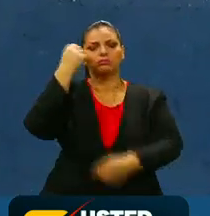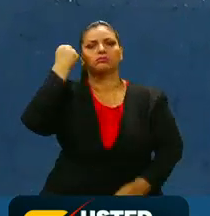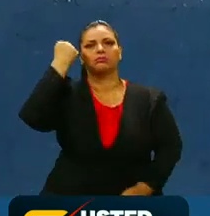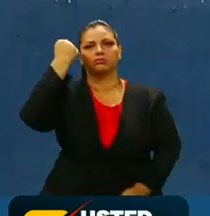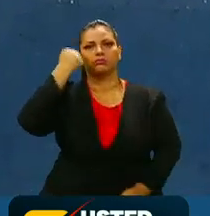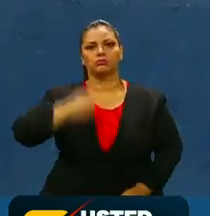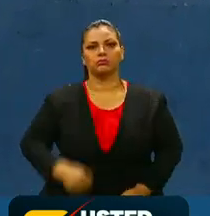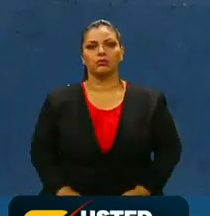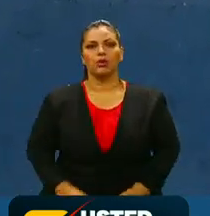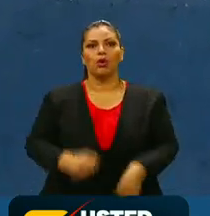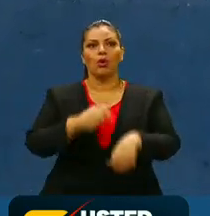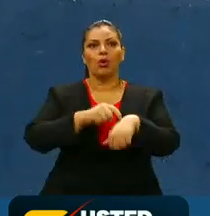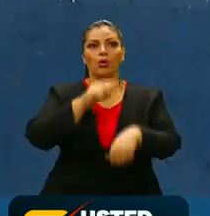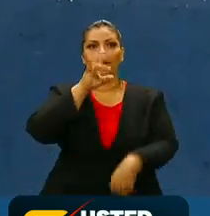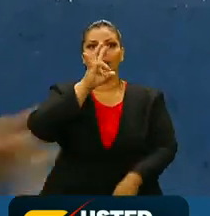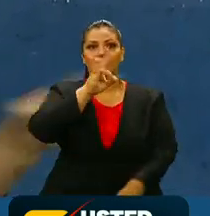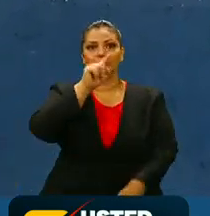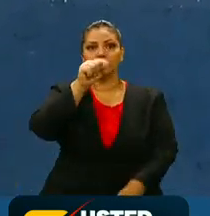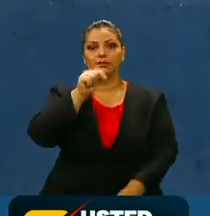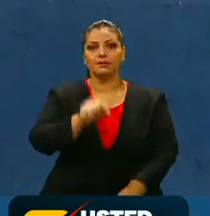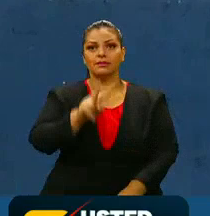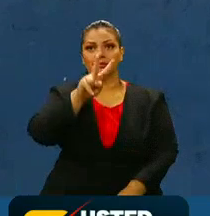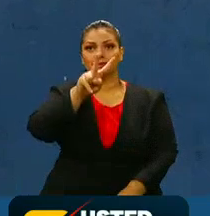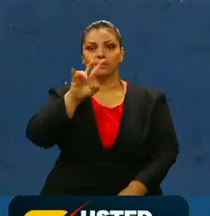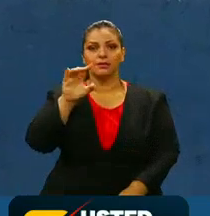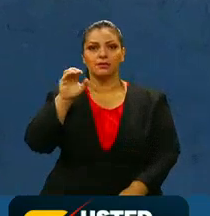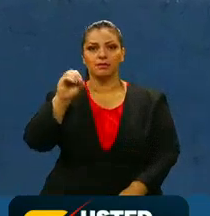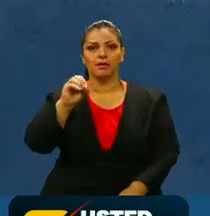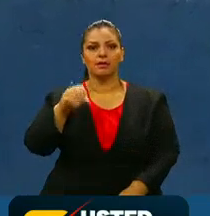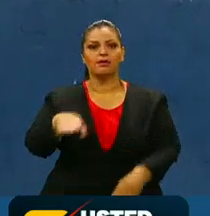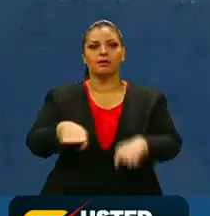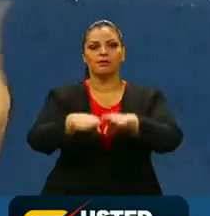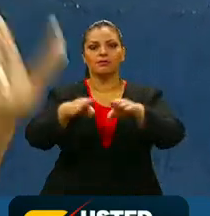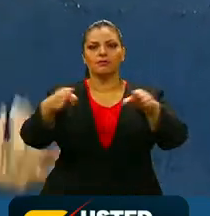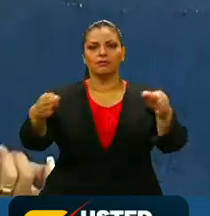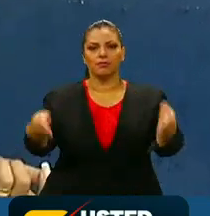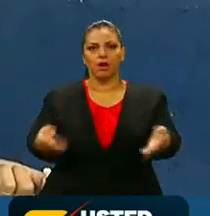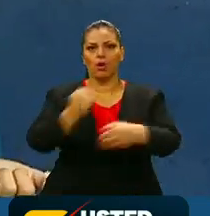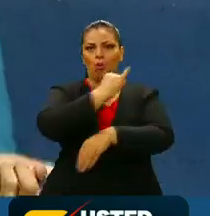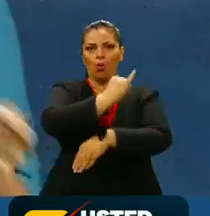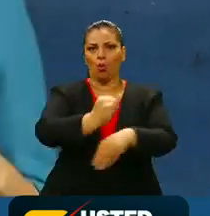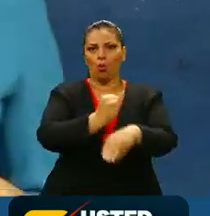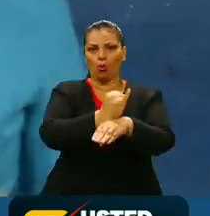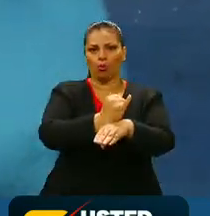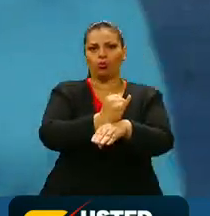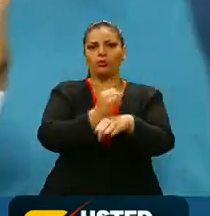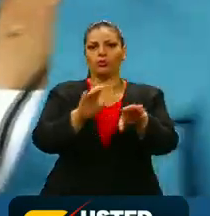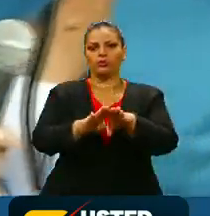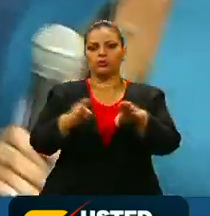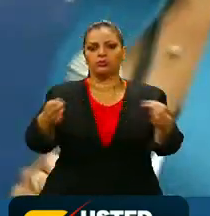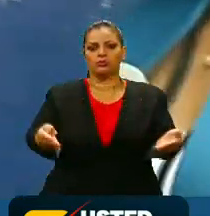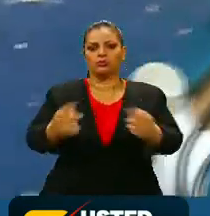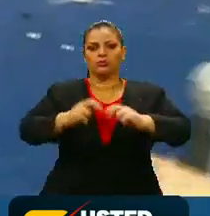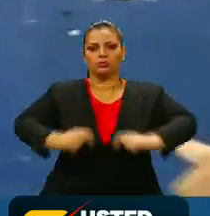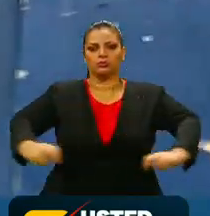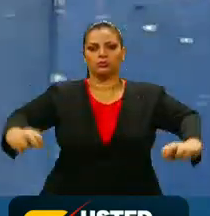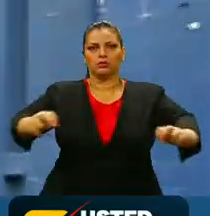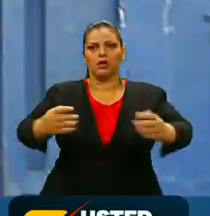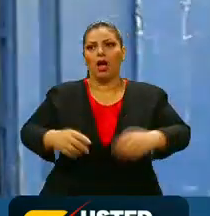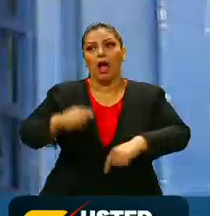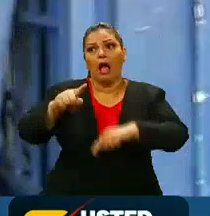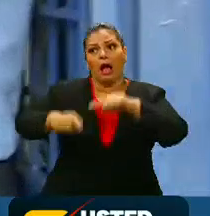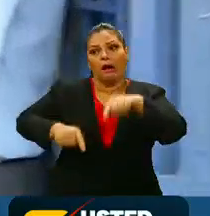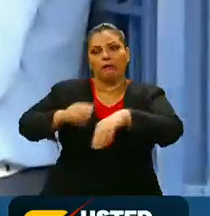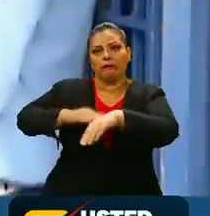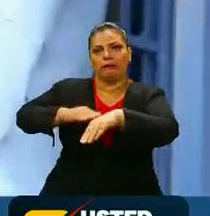de las 7 y 20 ya se instalaron todos los miembros de las juntas receptoras del voto, porque algunos llegaron con mucho tiempo de retraso, y aquí estamos viendo